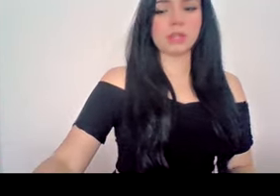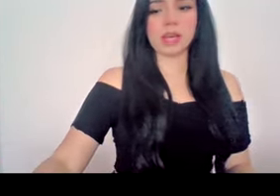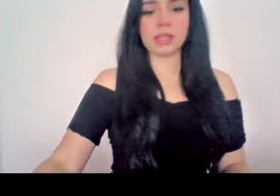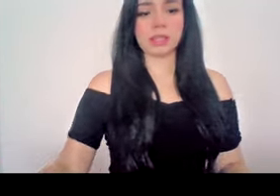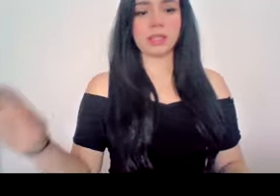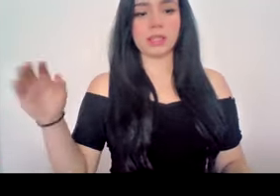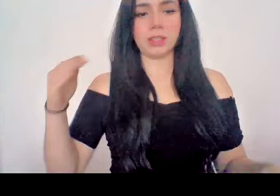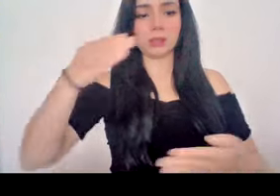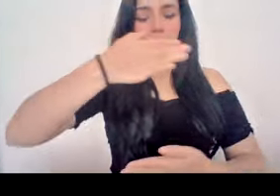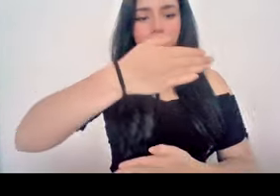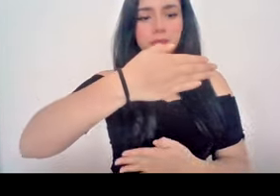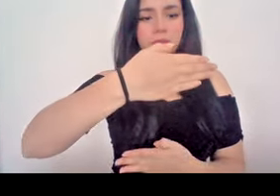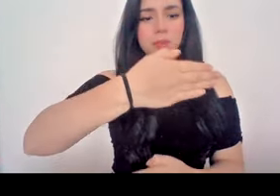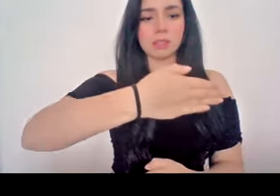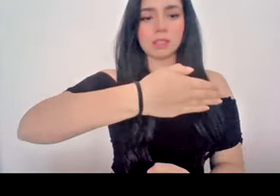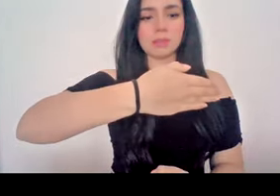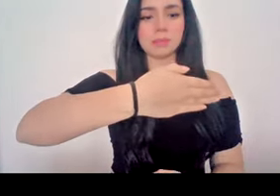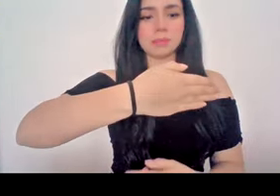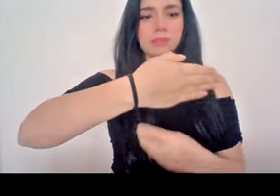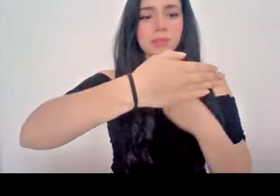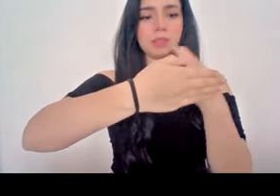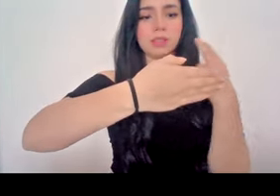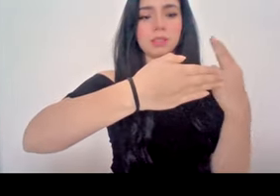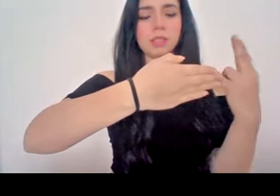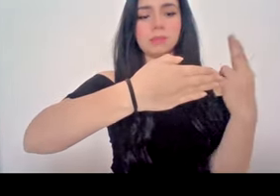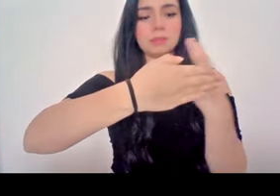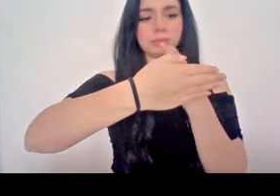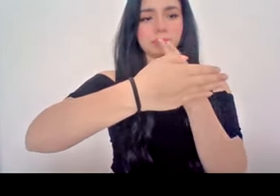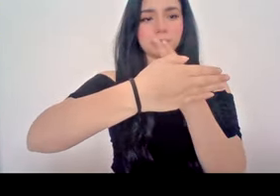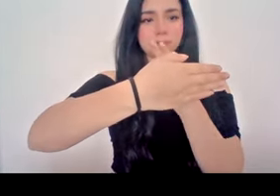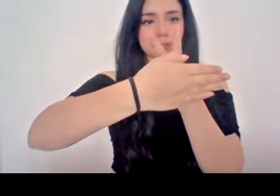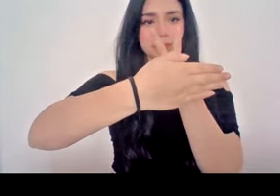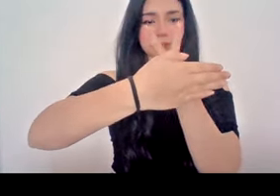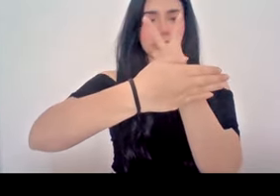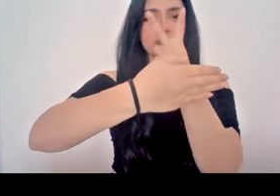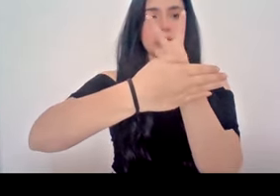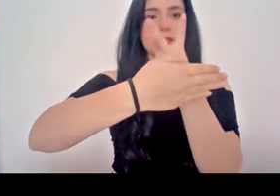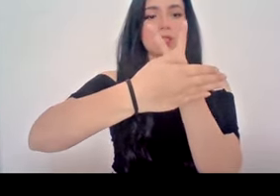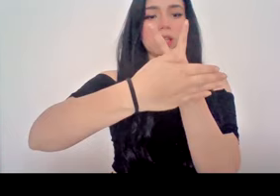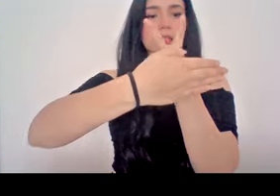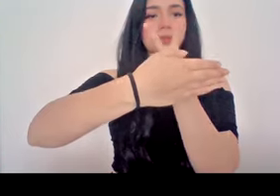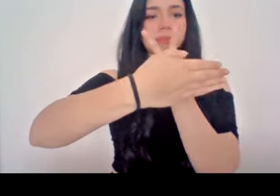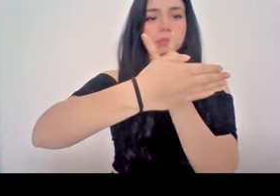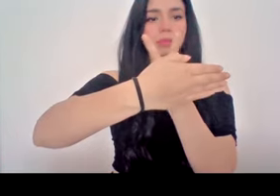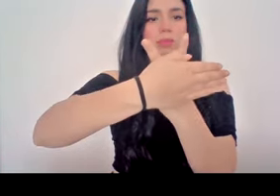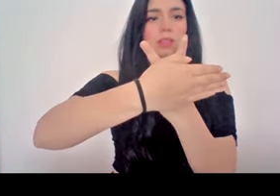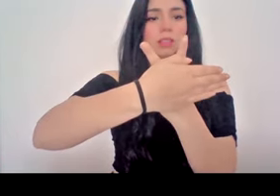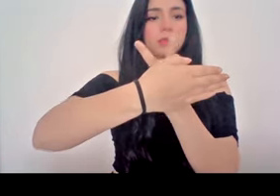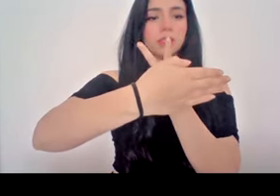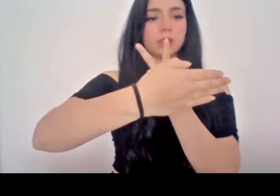Ahora vamos a decir hijo. Hacemos así. Y vamos a tener